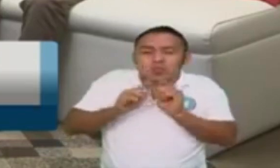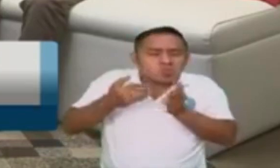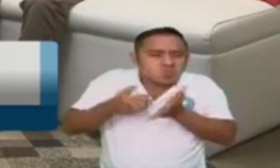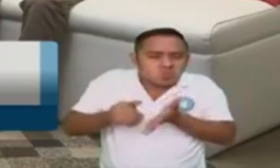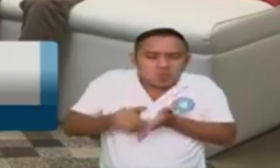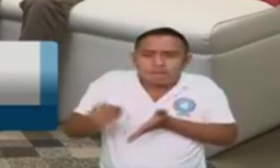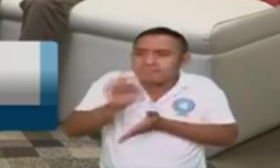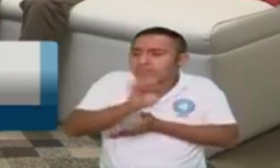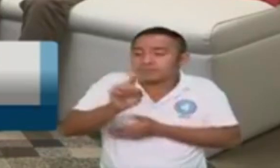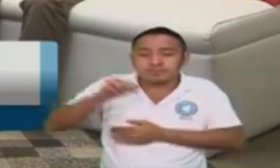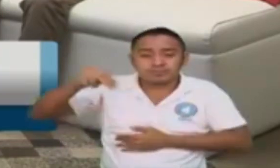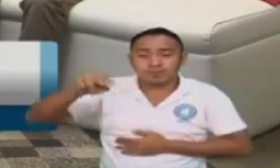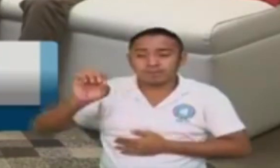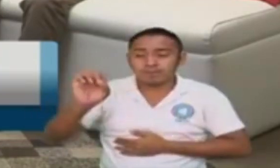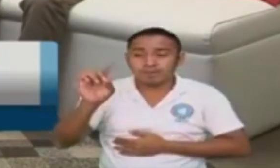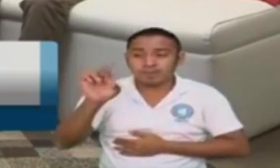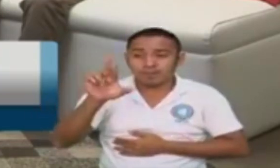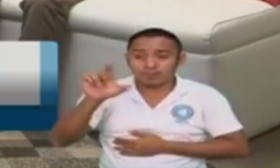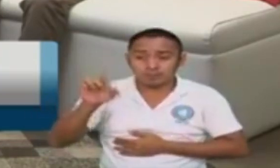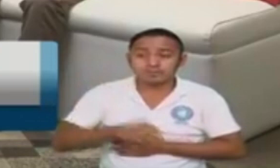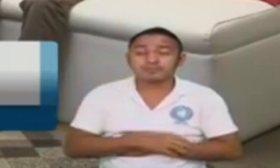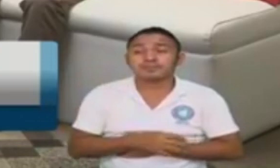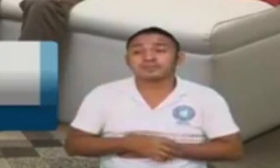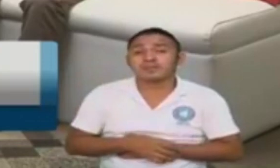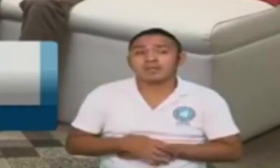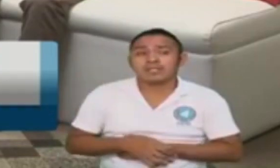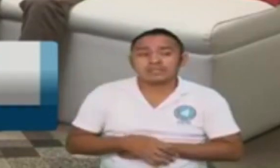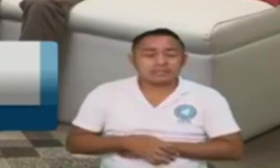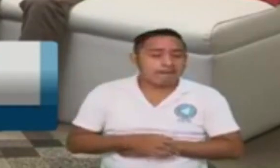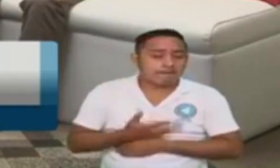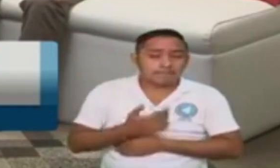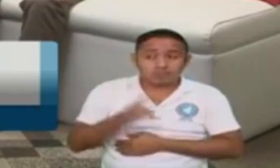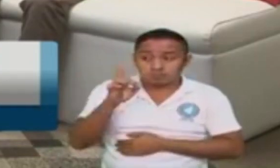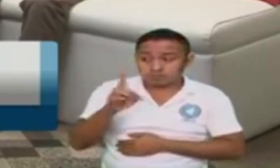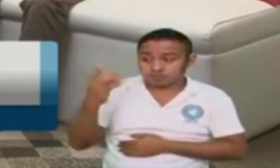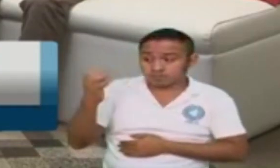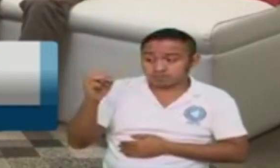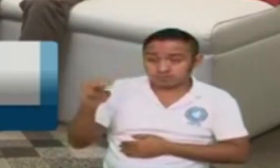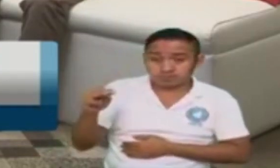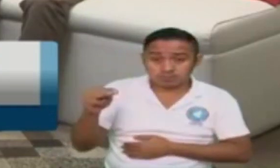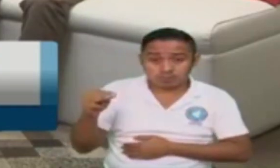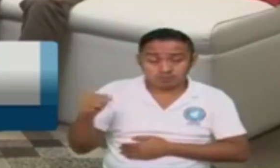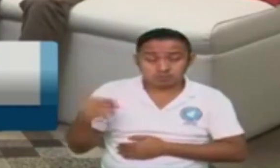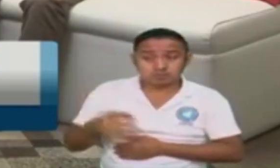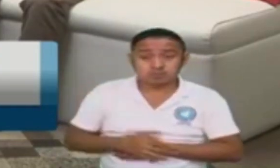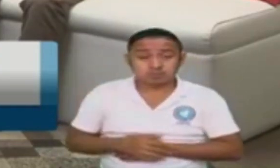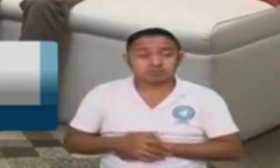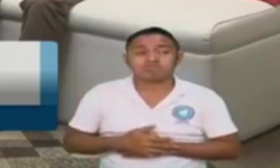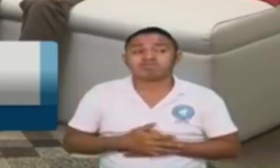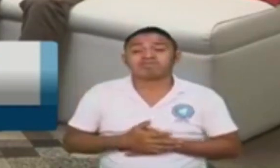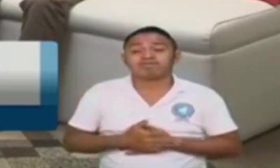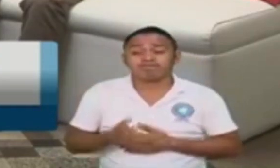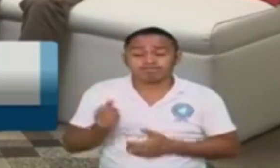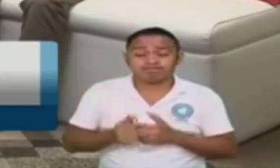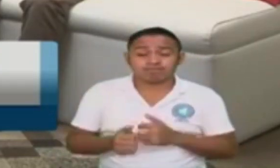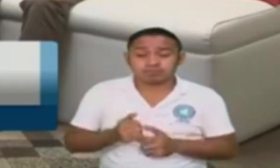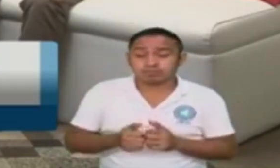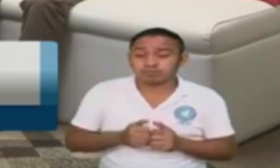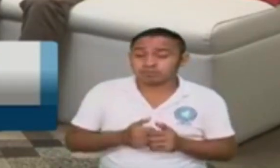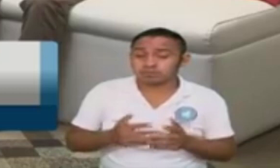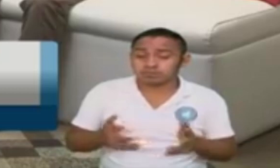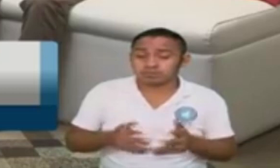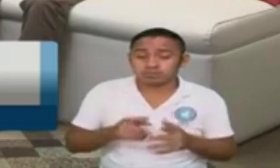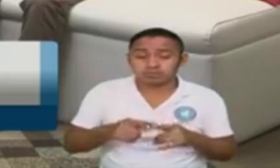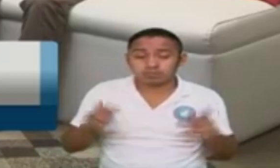un nódulo. Hay que, y si tiene más de 1 centímetro, si el paciente tiene algunos factores de riesgo, si un